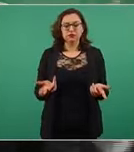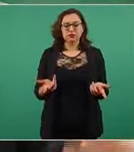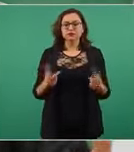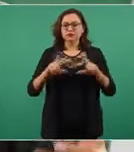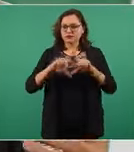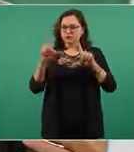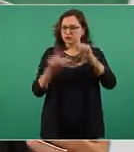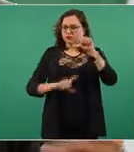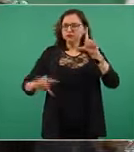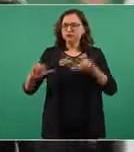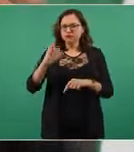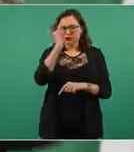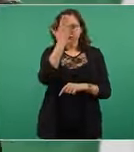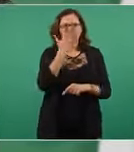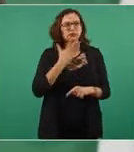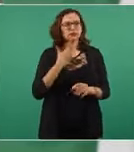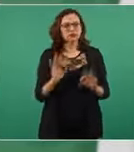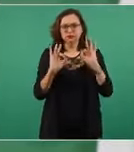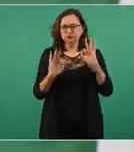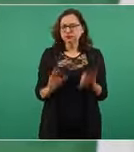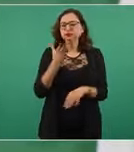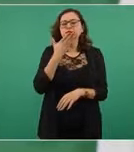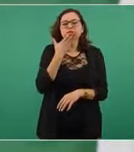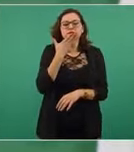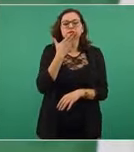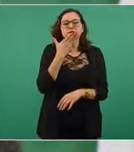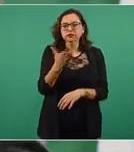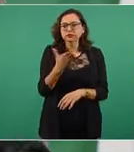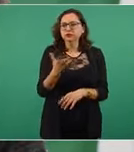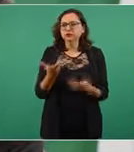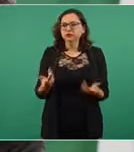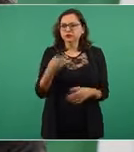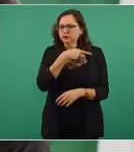el país y se puede lograr como